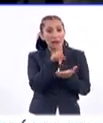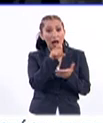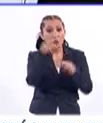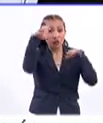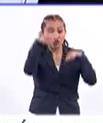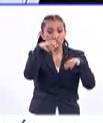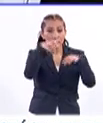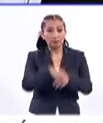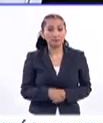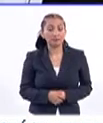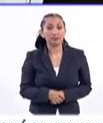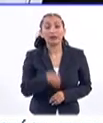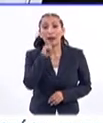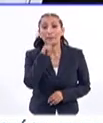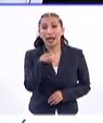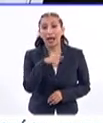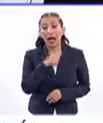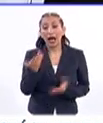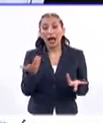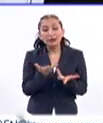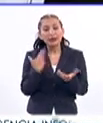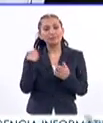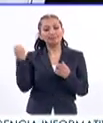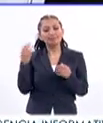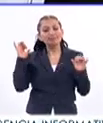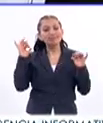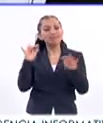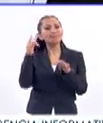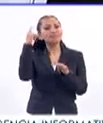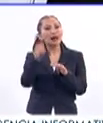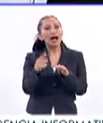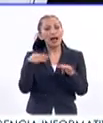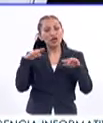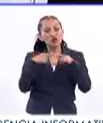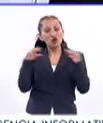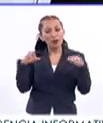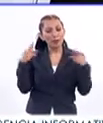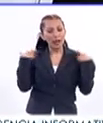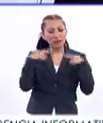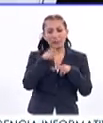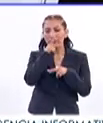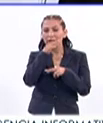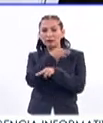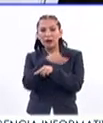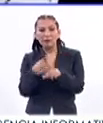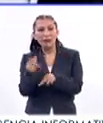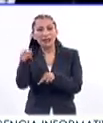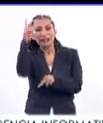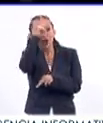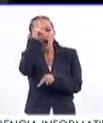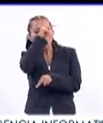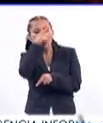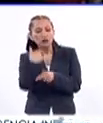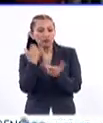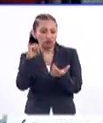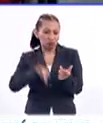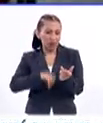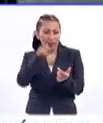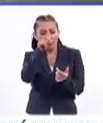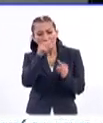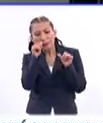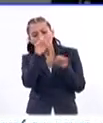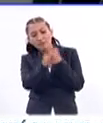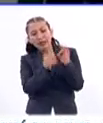de lluvia. Asimismo, se han llevado a cabo eventos con el propósito de reunir a docentes, padres de familia y psicólogos que estén interesados